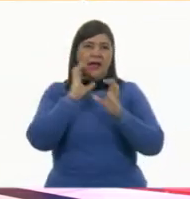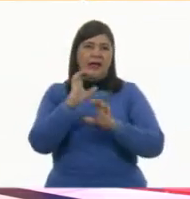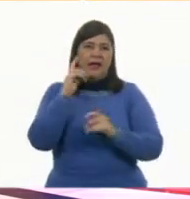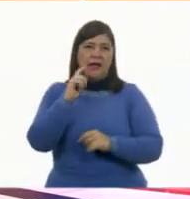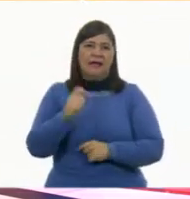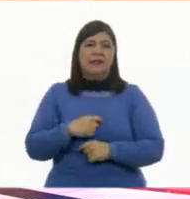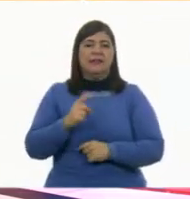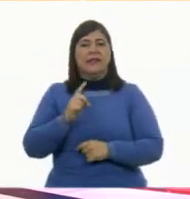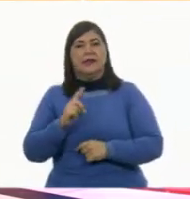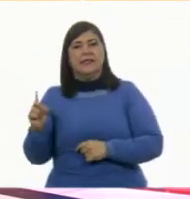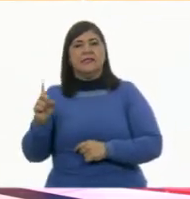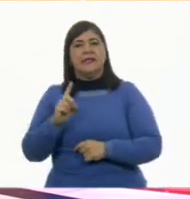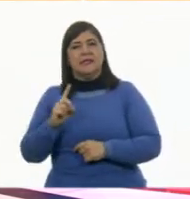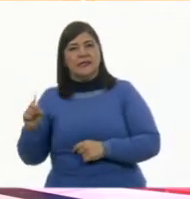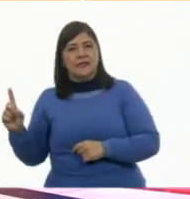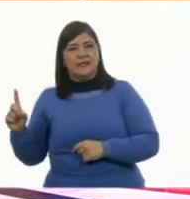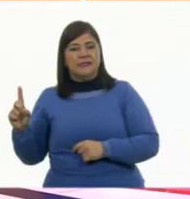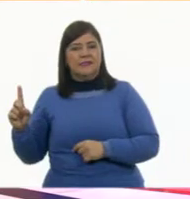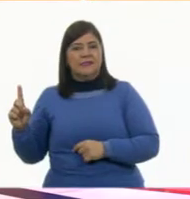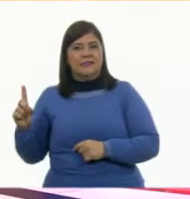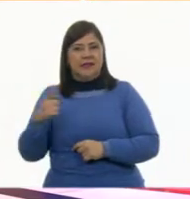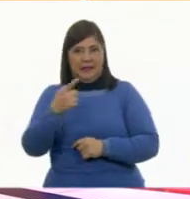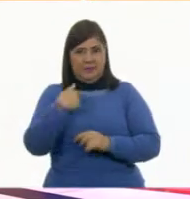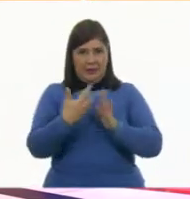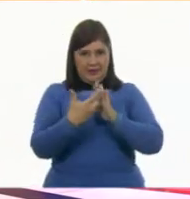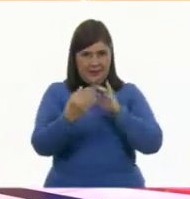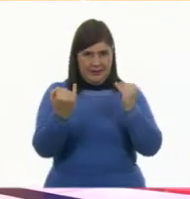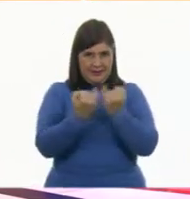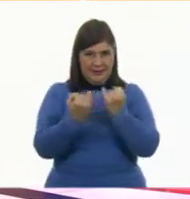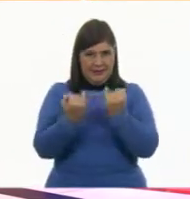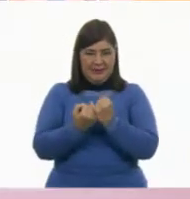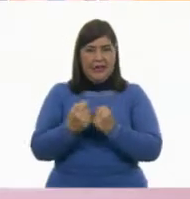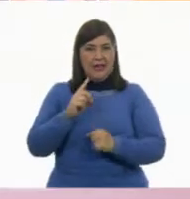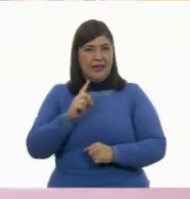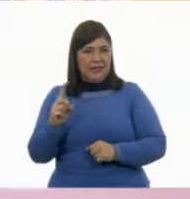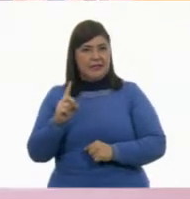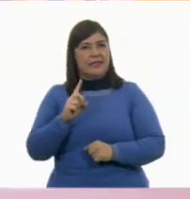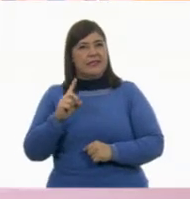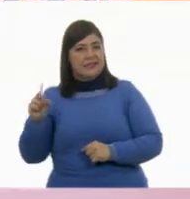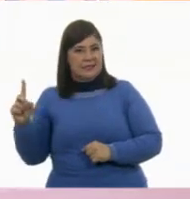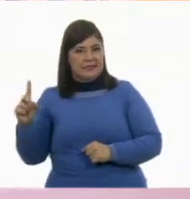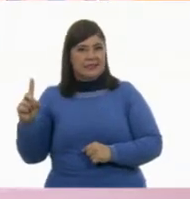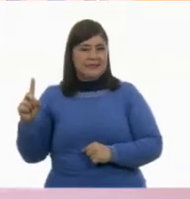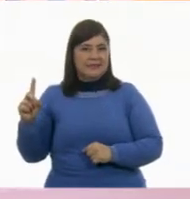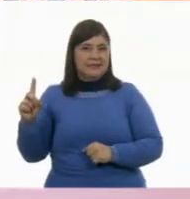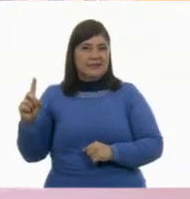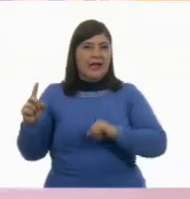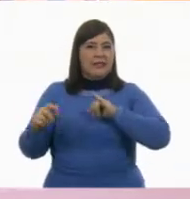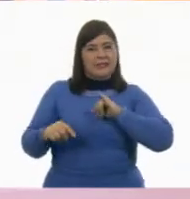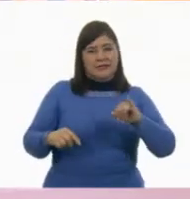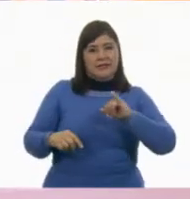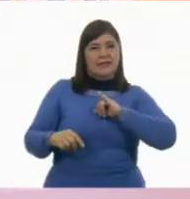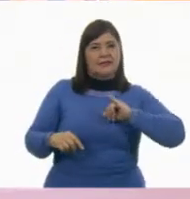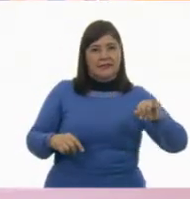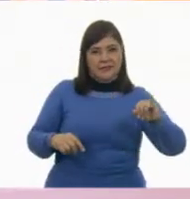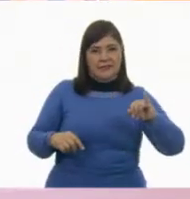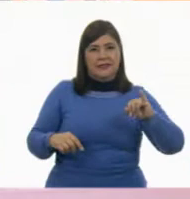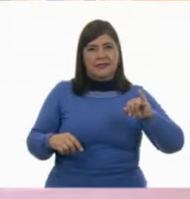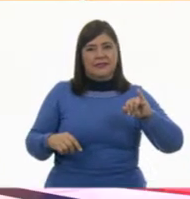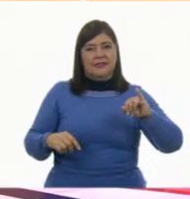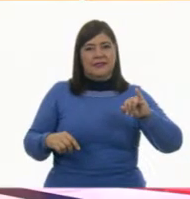va derecha, derecha. ¿Repites después de mí? Muy bien. Derecha, derecha, derecha. Izquierda,